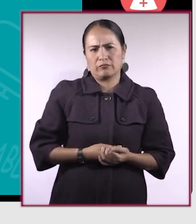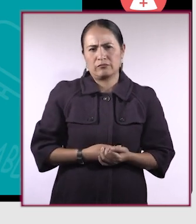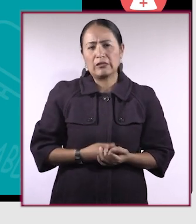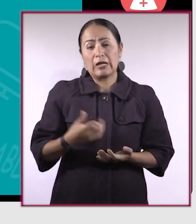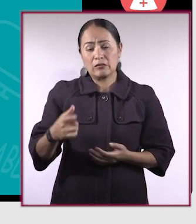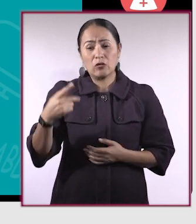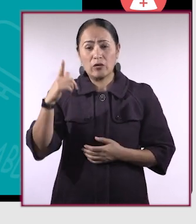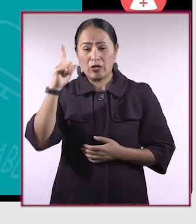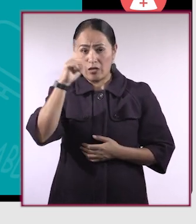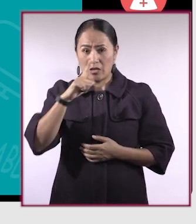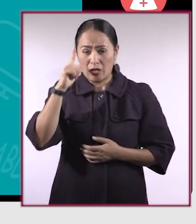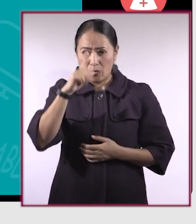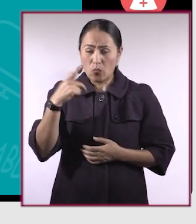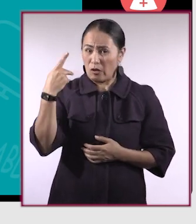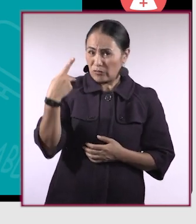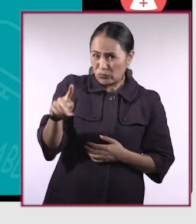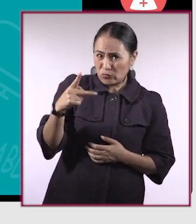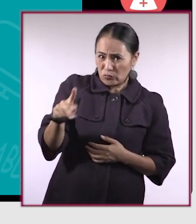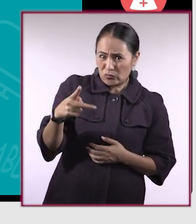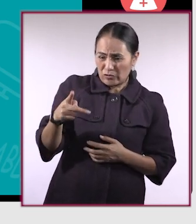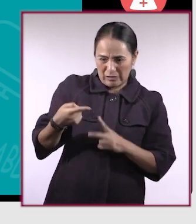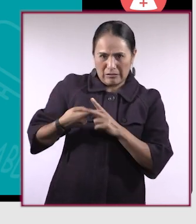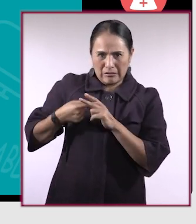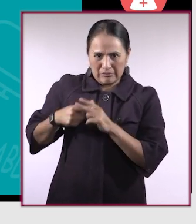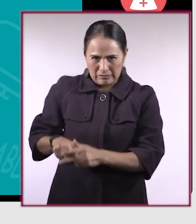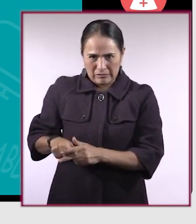hacerlo desde la lengua